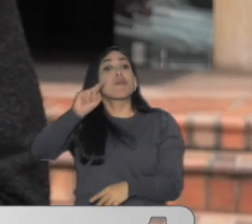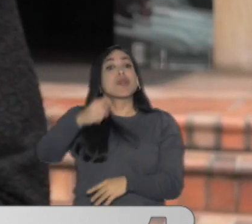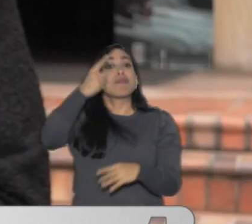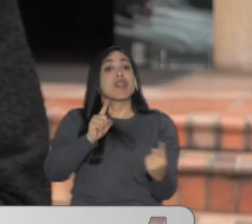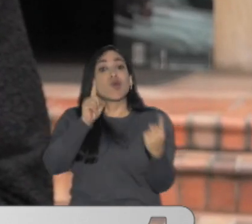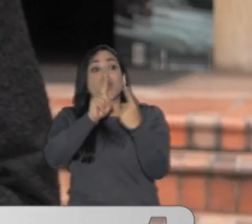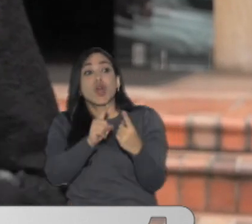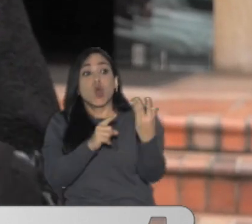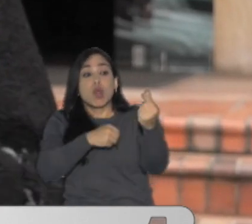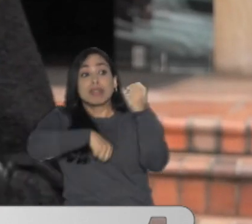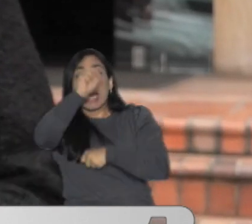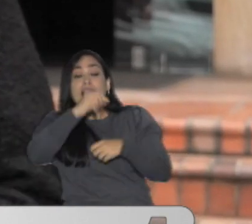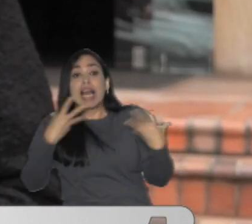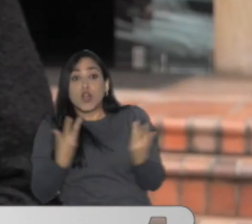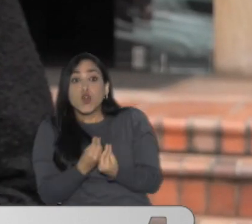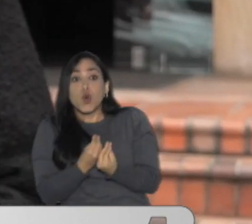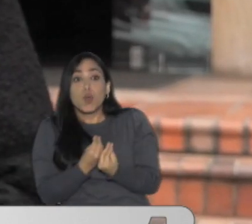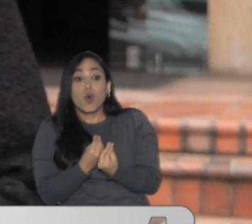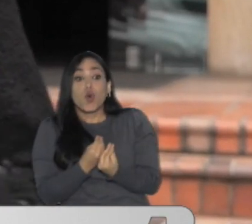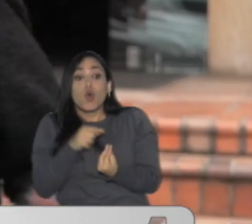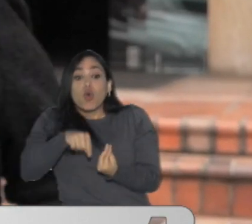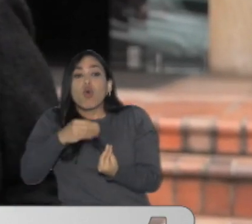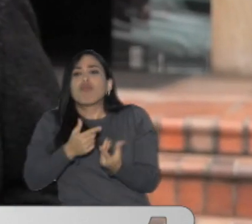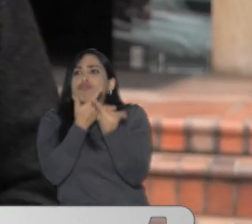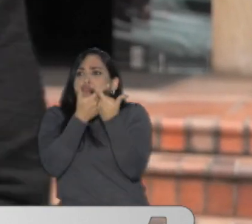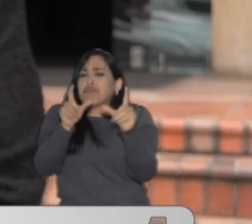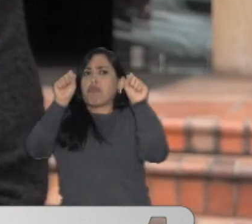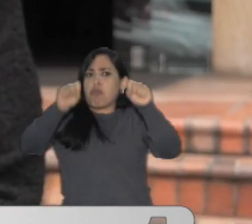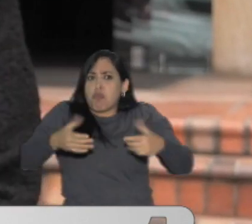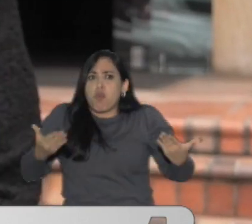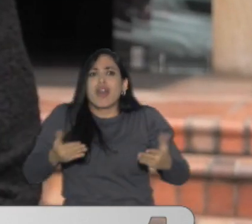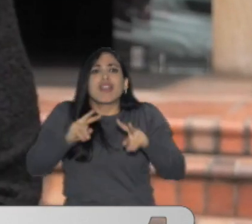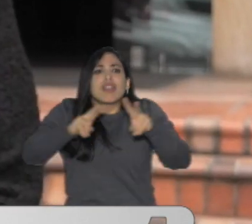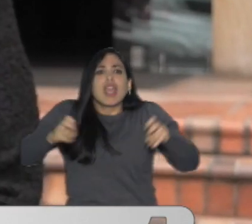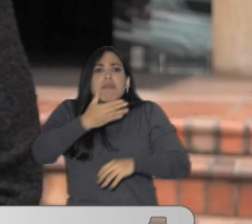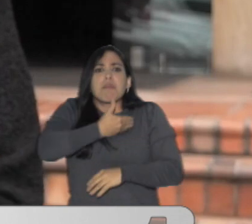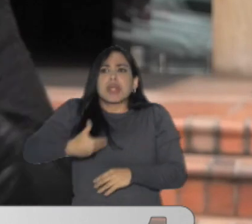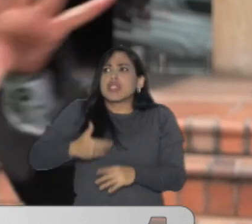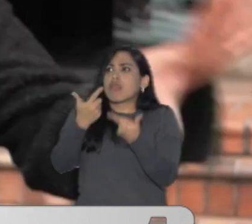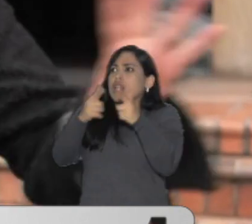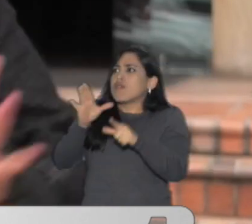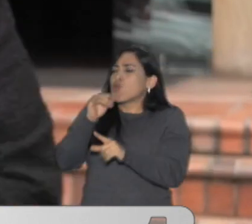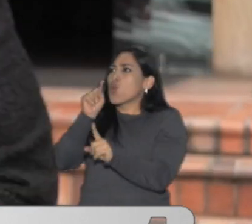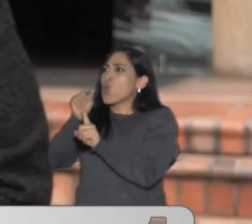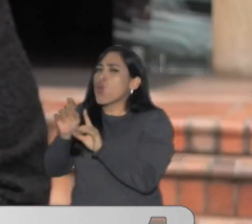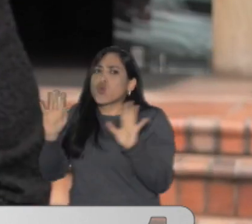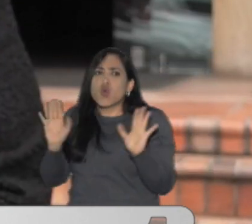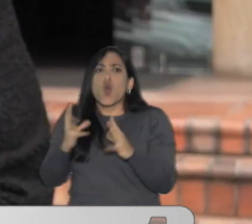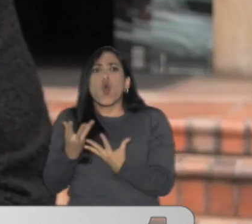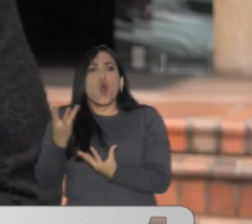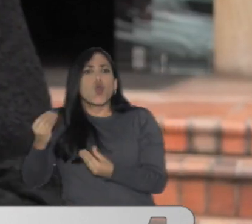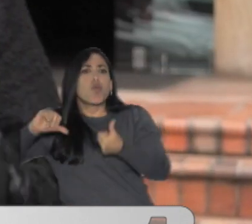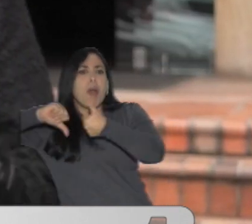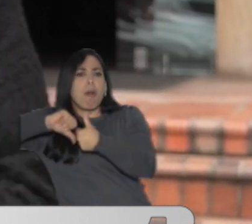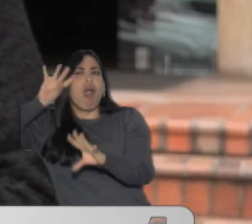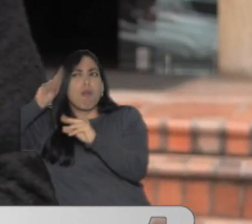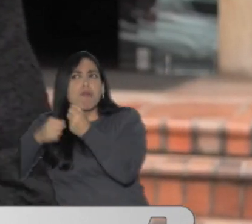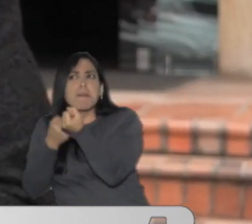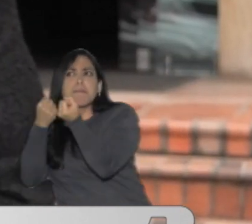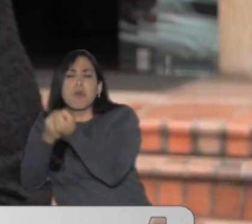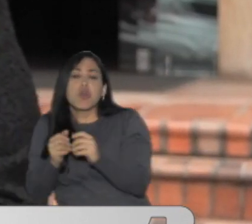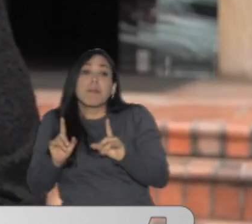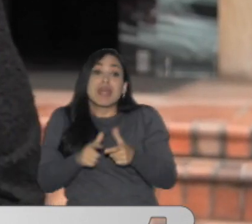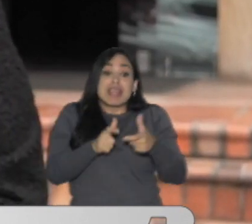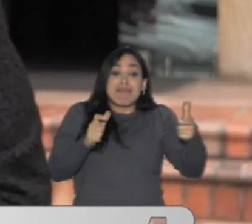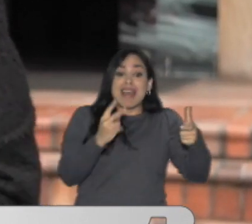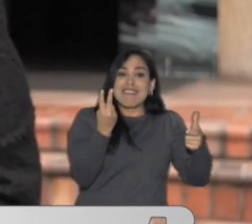la bancada electa. El partido está en libertad en materia presidencial. Hay unos que están en el Pacto Histórico y la mayoría